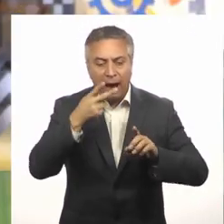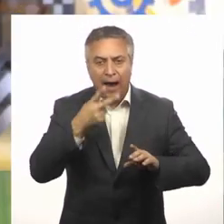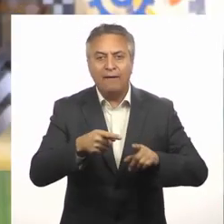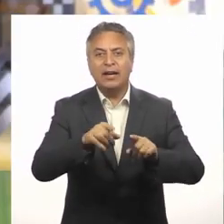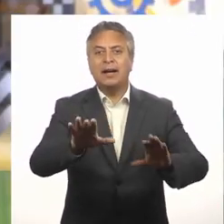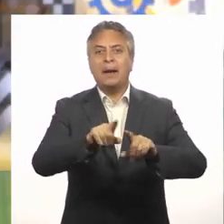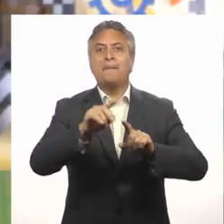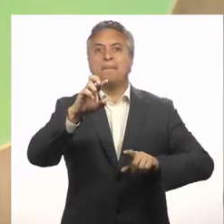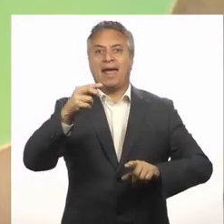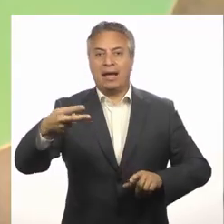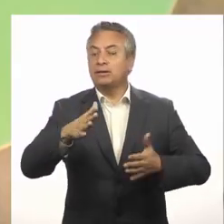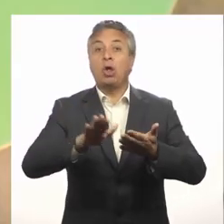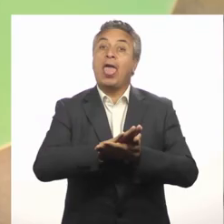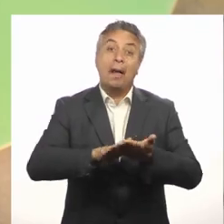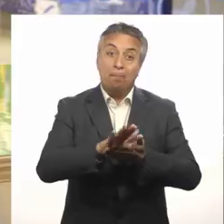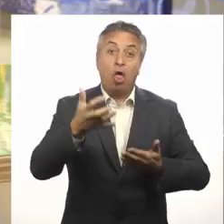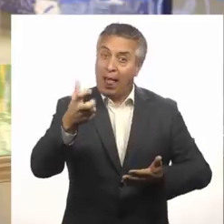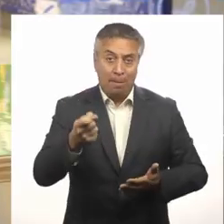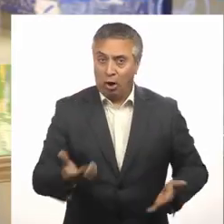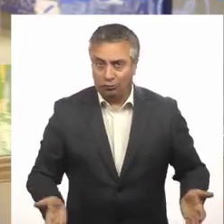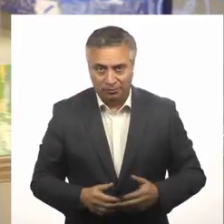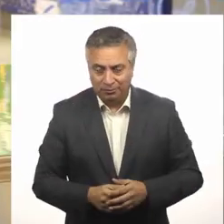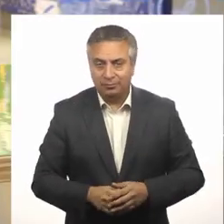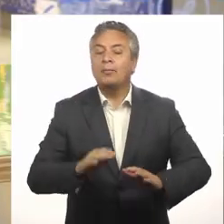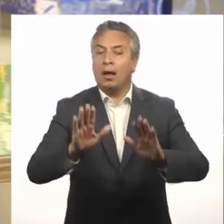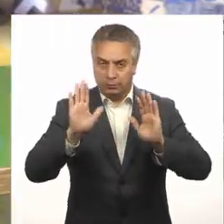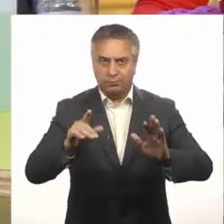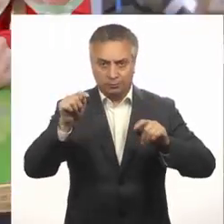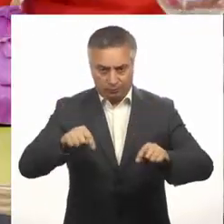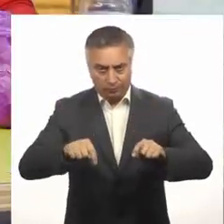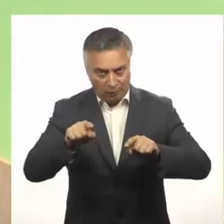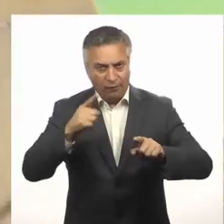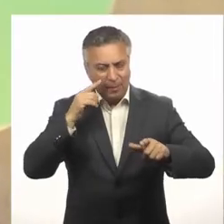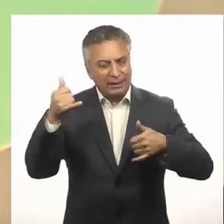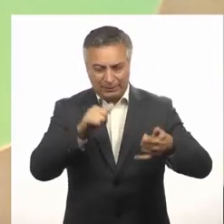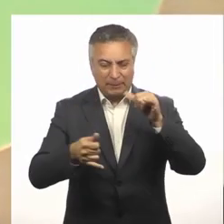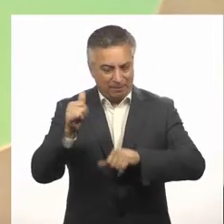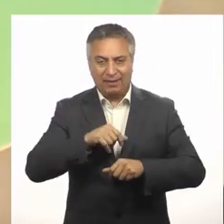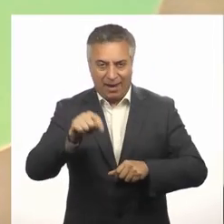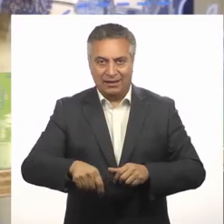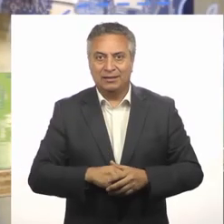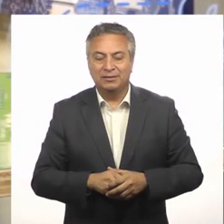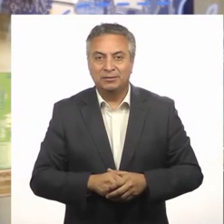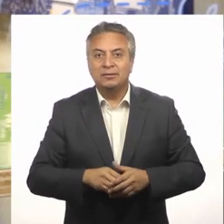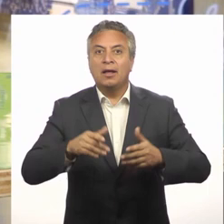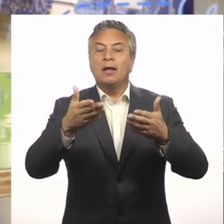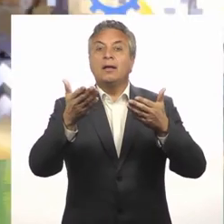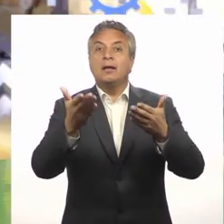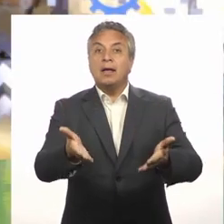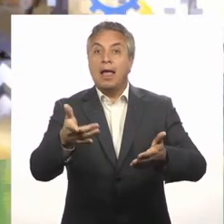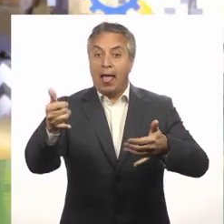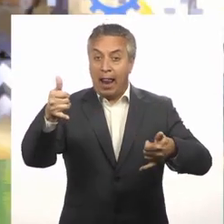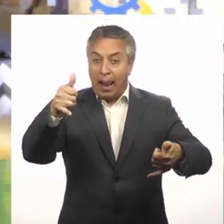ejemplo, limón. Ahora estamos listos, vamos a experimentar. En el laboratorio, cuando queremos